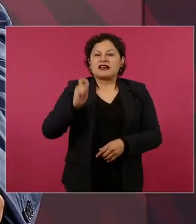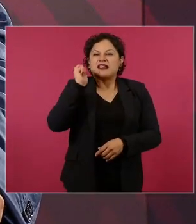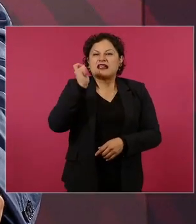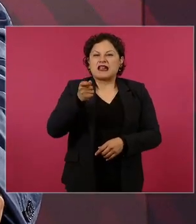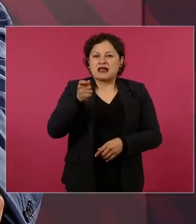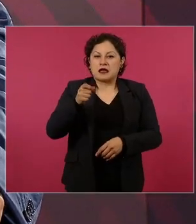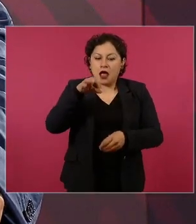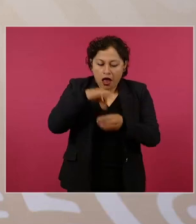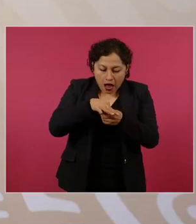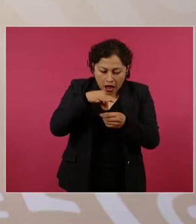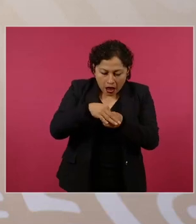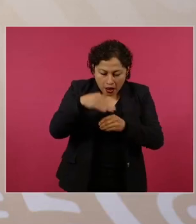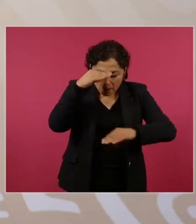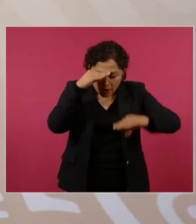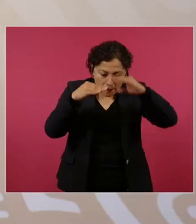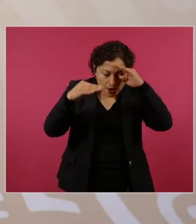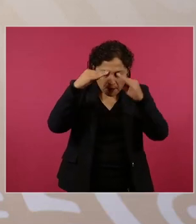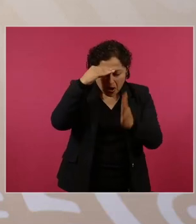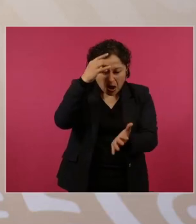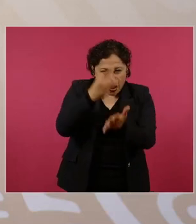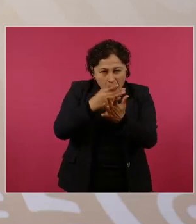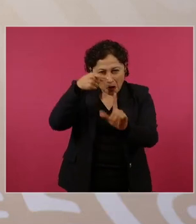generación,